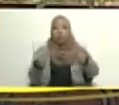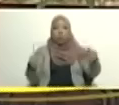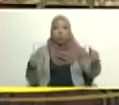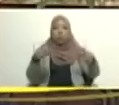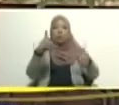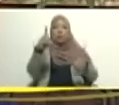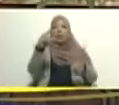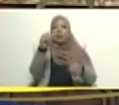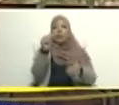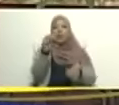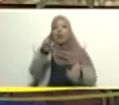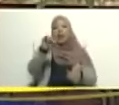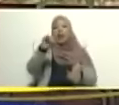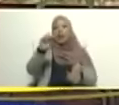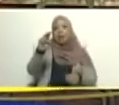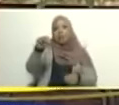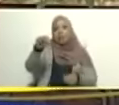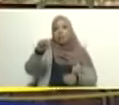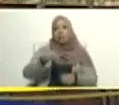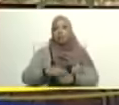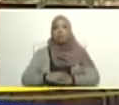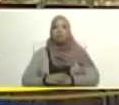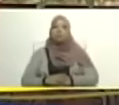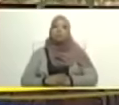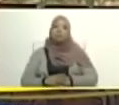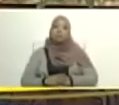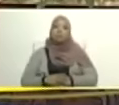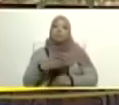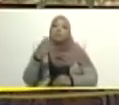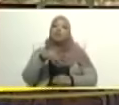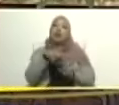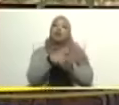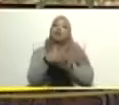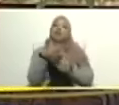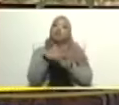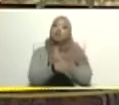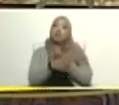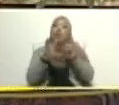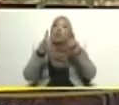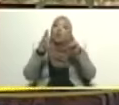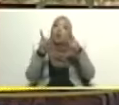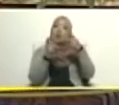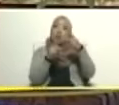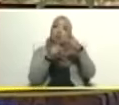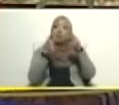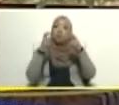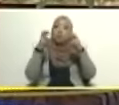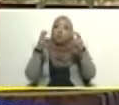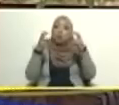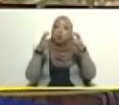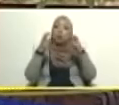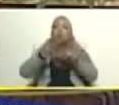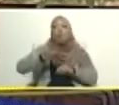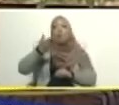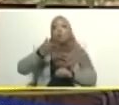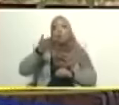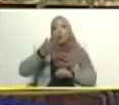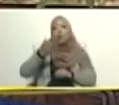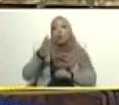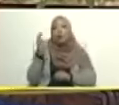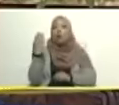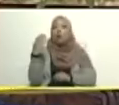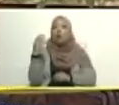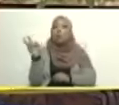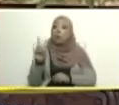el tapón del Darién. Segundo tema, que es de importancia para los dos